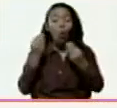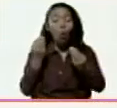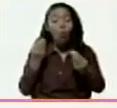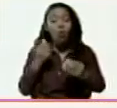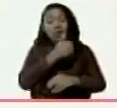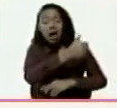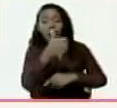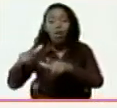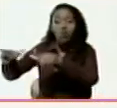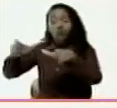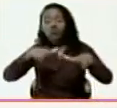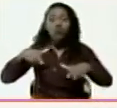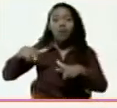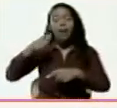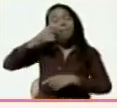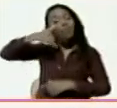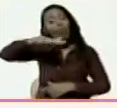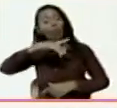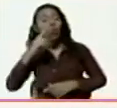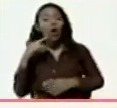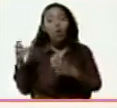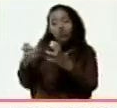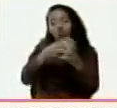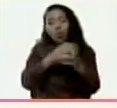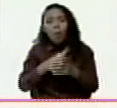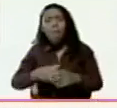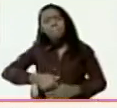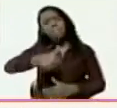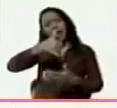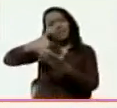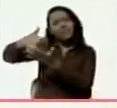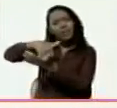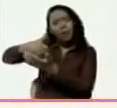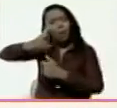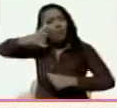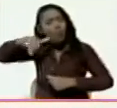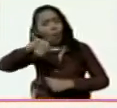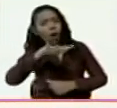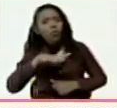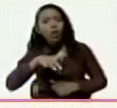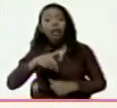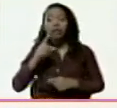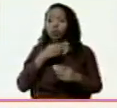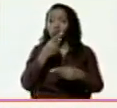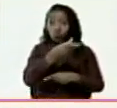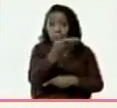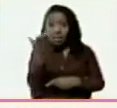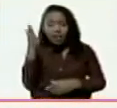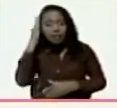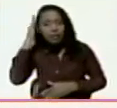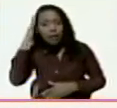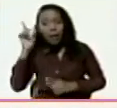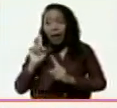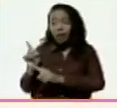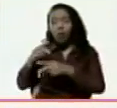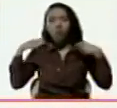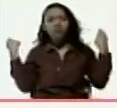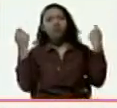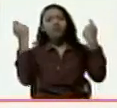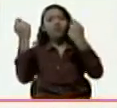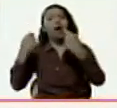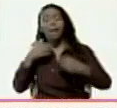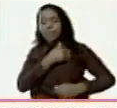sector de la población en los sectores más vulnerables de nuestra población y que como ustedes bien saben han promovido que el